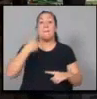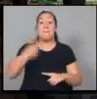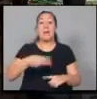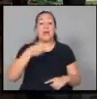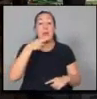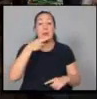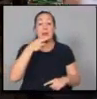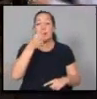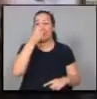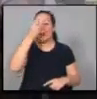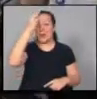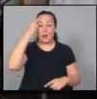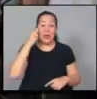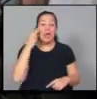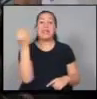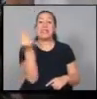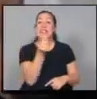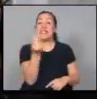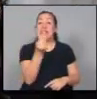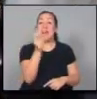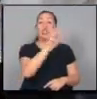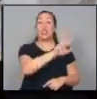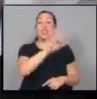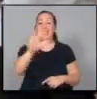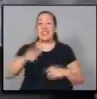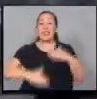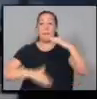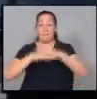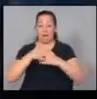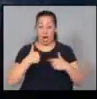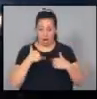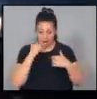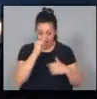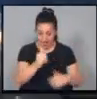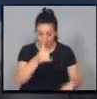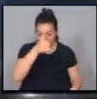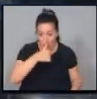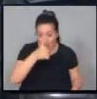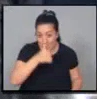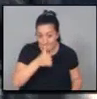el sábado 33 la máxima. ¿Lo digo el domingo?